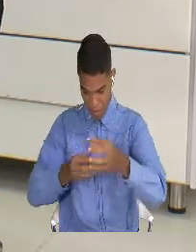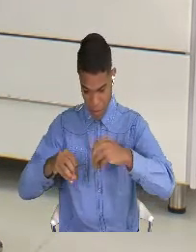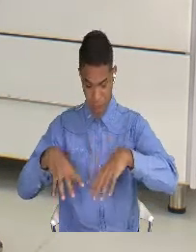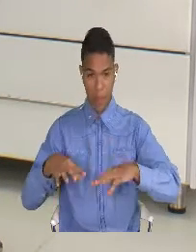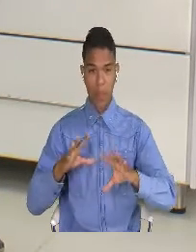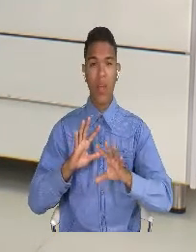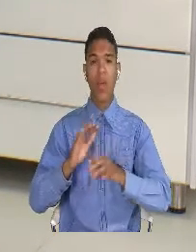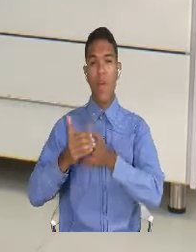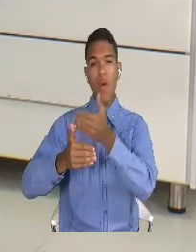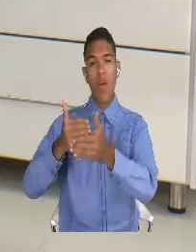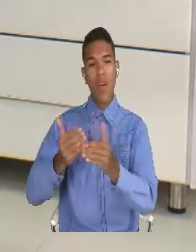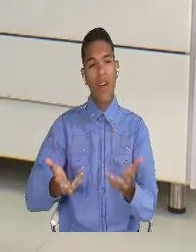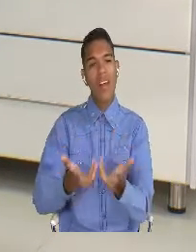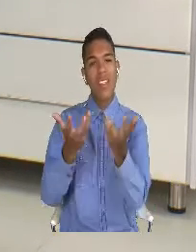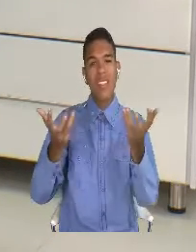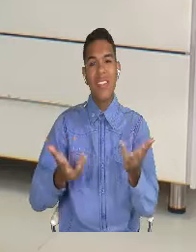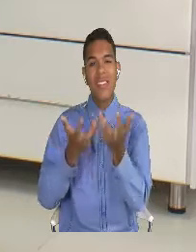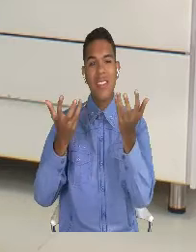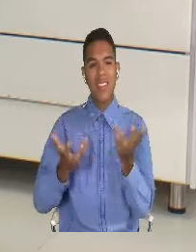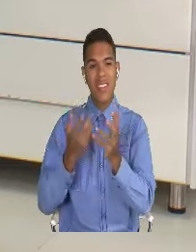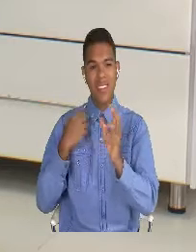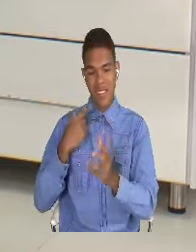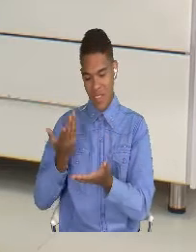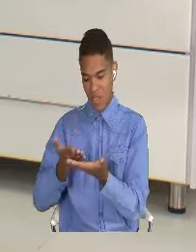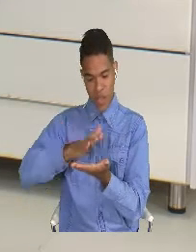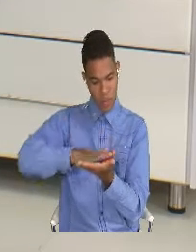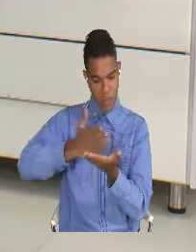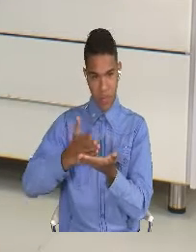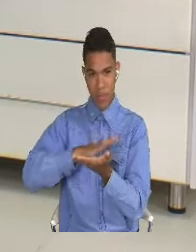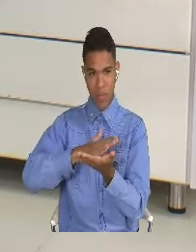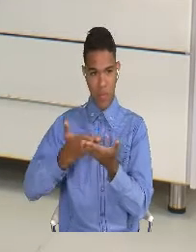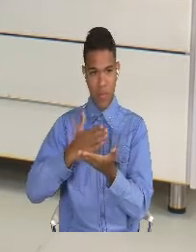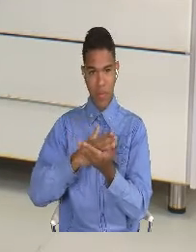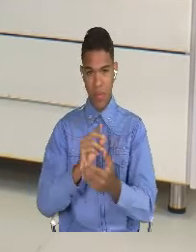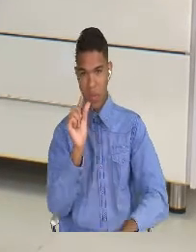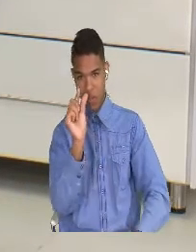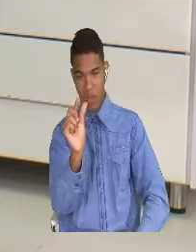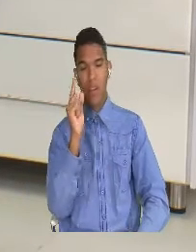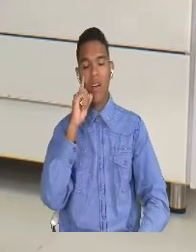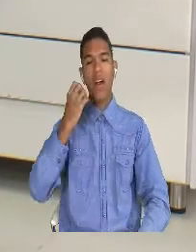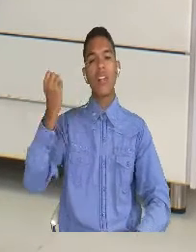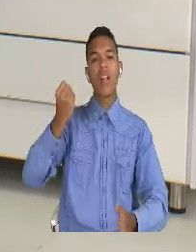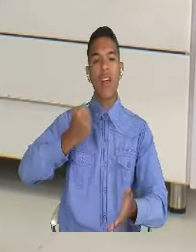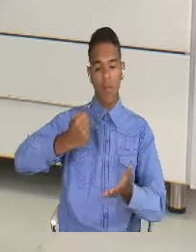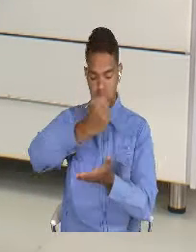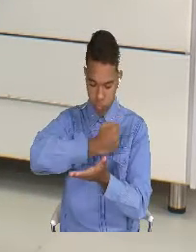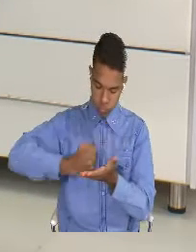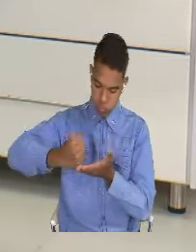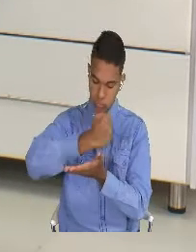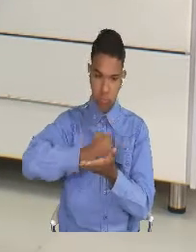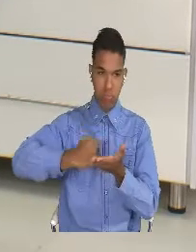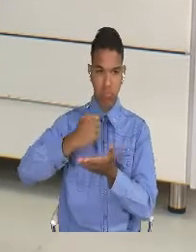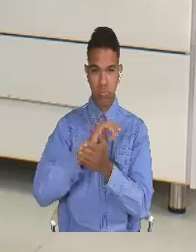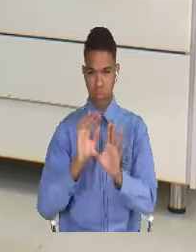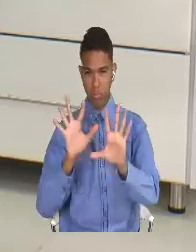proceso, mientras yo hago la ensalada, pongo mi salmón a la parrilla, voy a pasar a nuestro proceso de la salsa y nos vemos ahorita